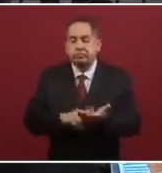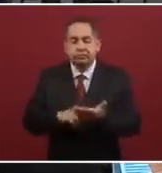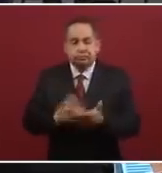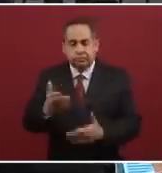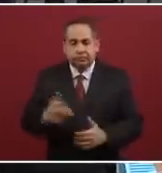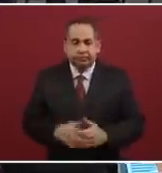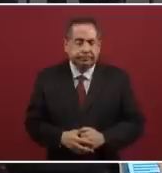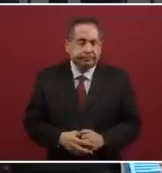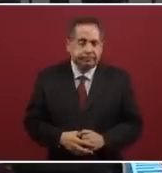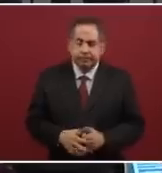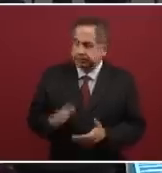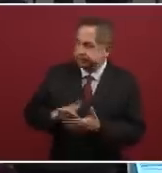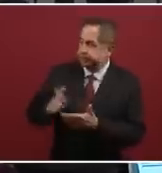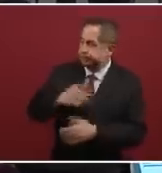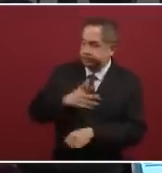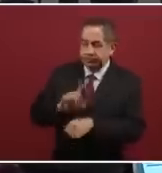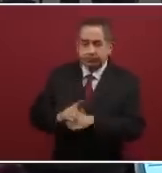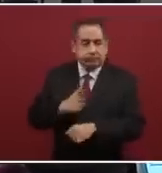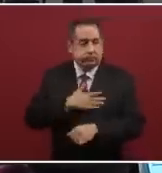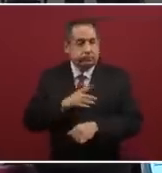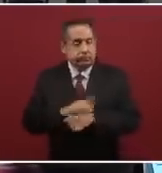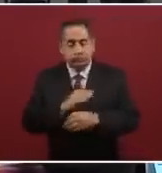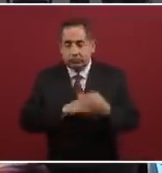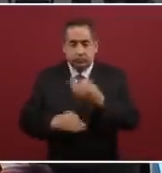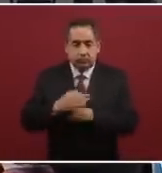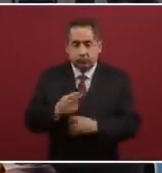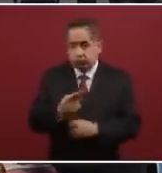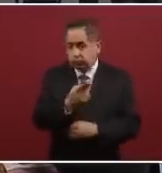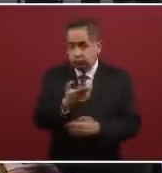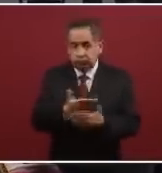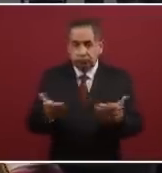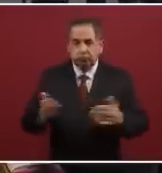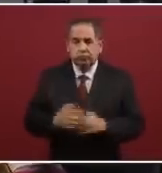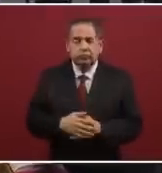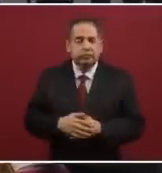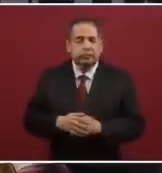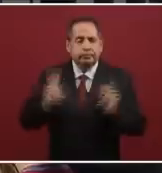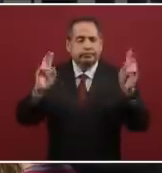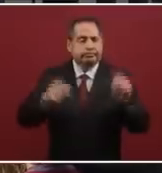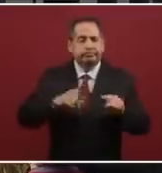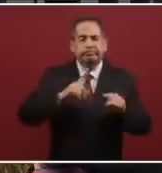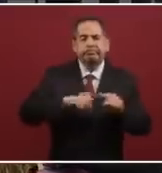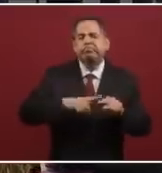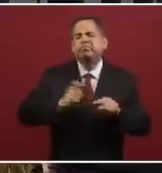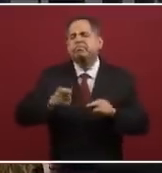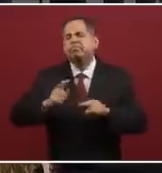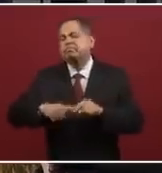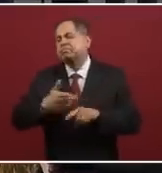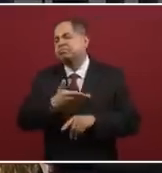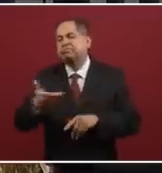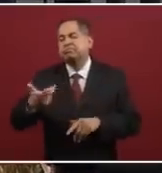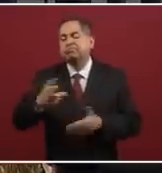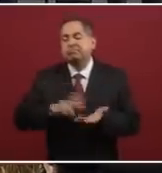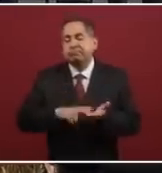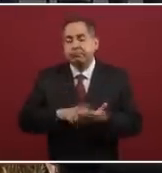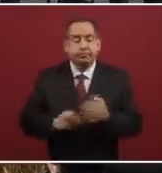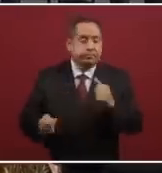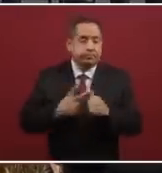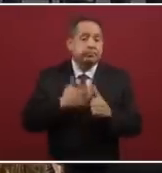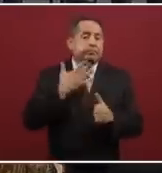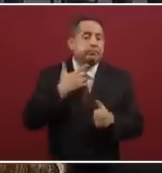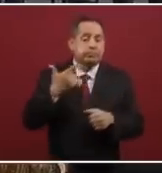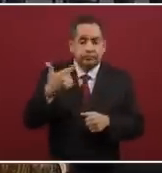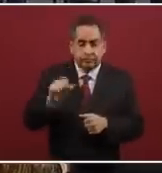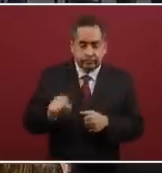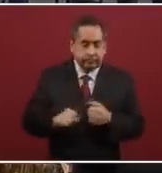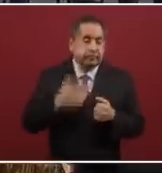Gracias, señor presidente. Muy buenos días a todas y a todos ustedes. El quién es quién en los precios de los combustibles, primero en gasolina.